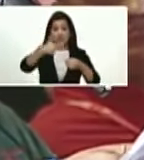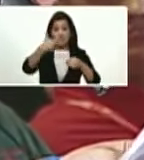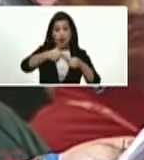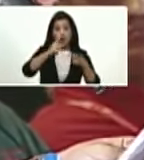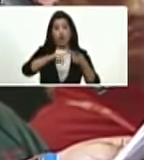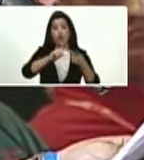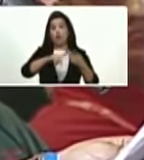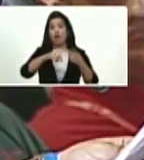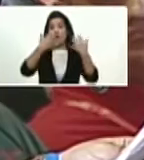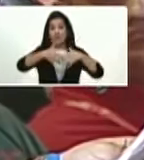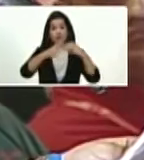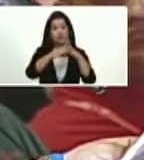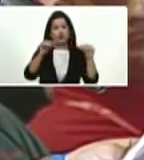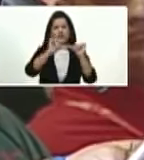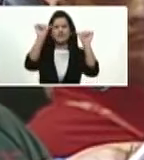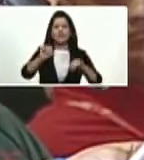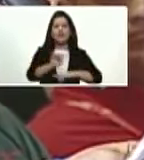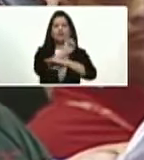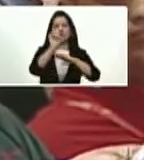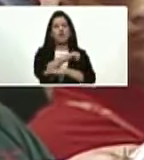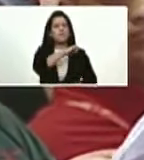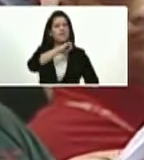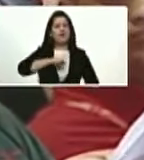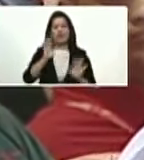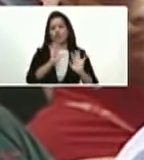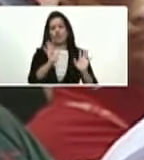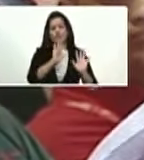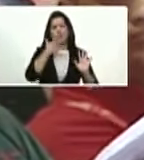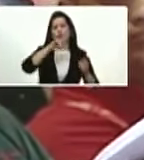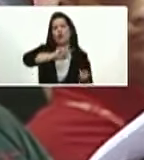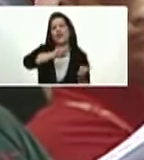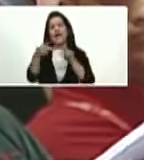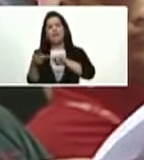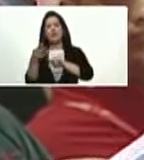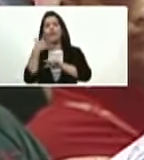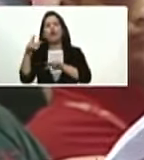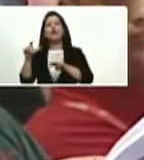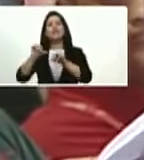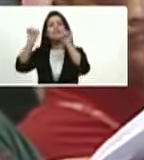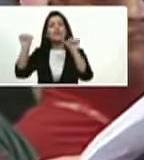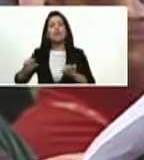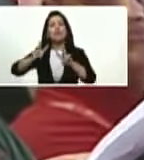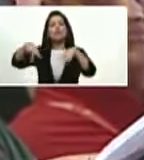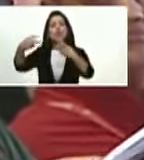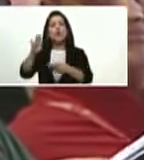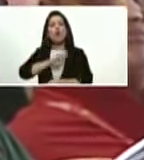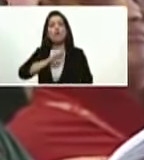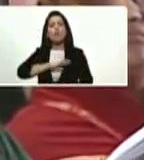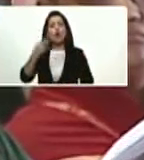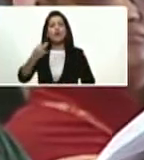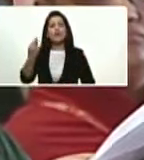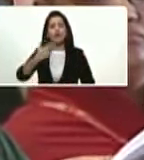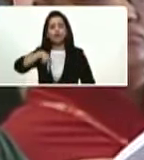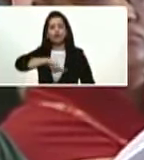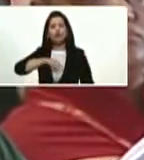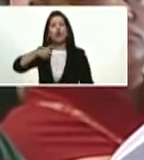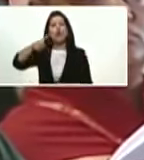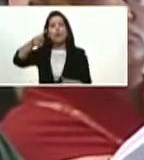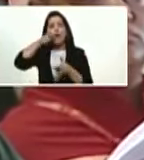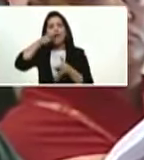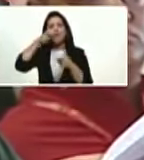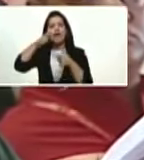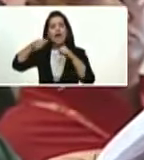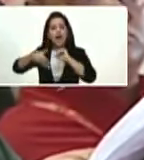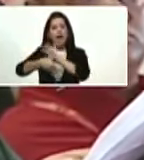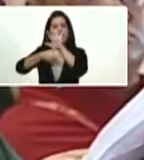industrial, por el sistema desarrollado aquí mismo, de nosotros, nuestro propio Guardián del Alba. Es un escada de